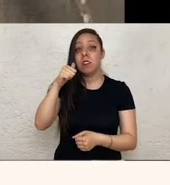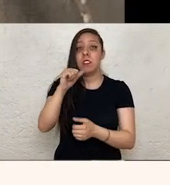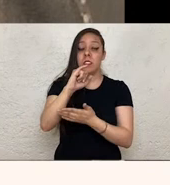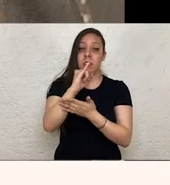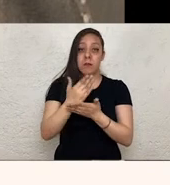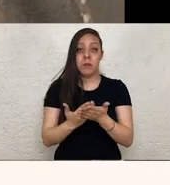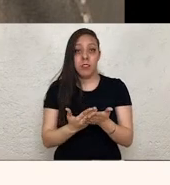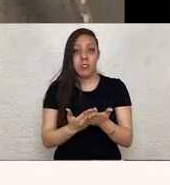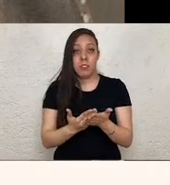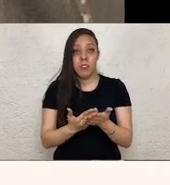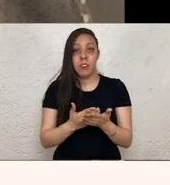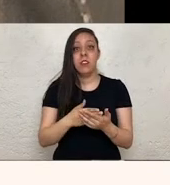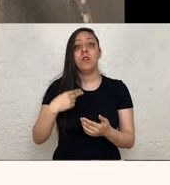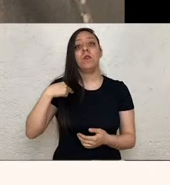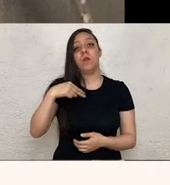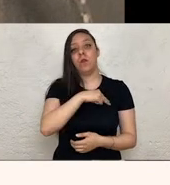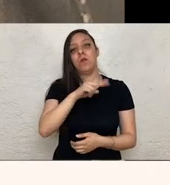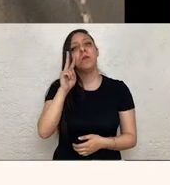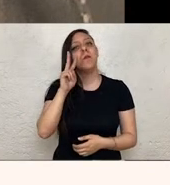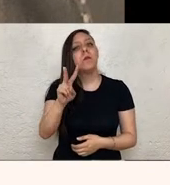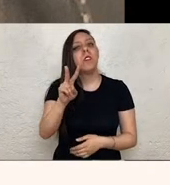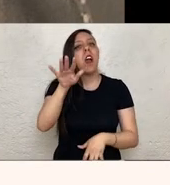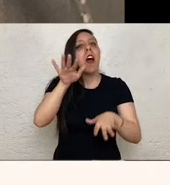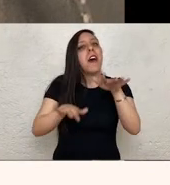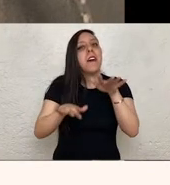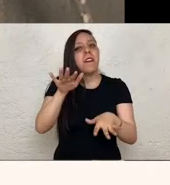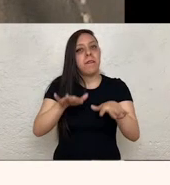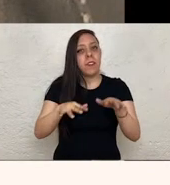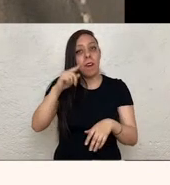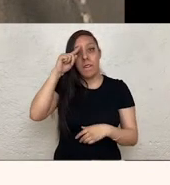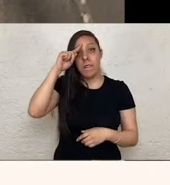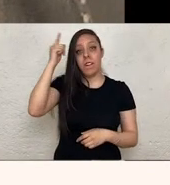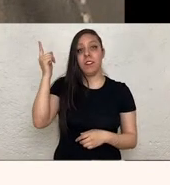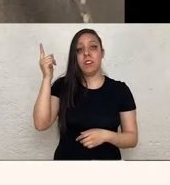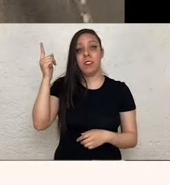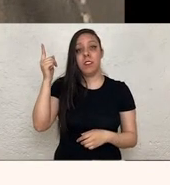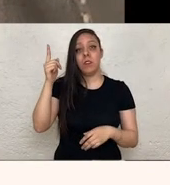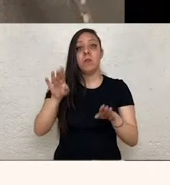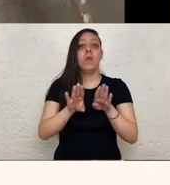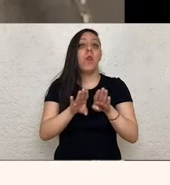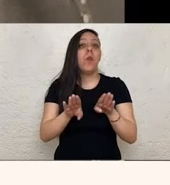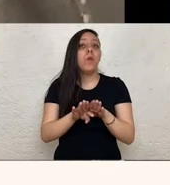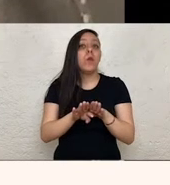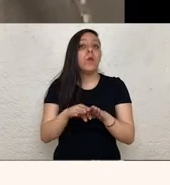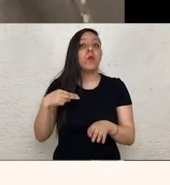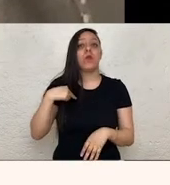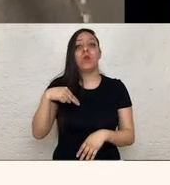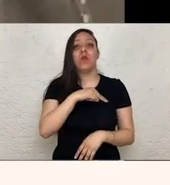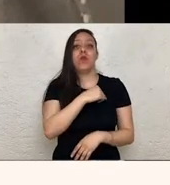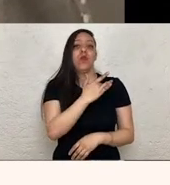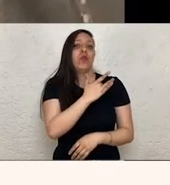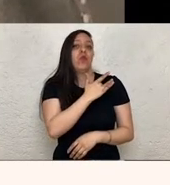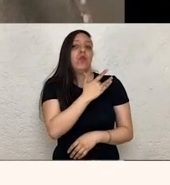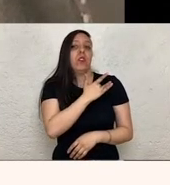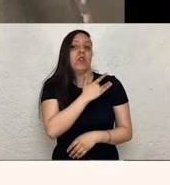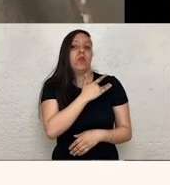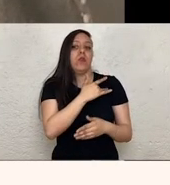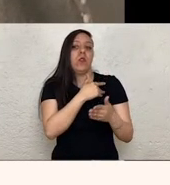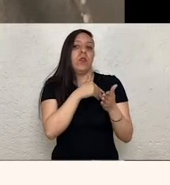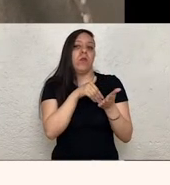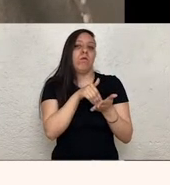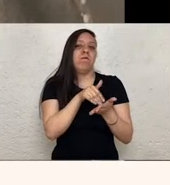XVI, a veces es más fácil empujar lejos de